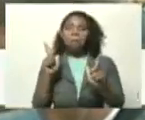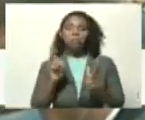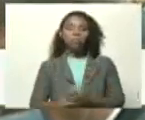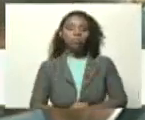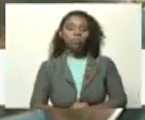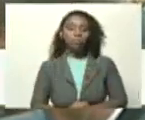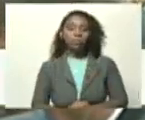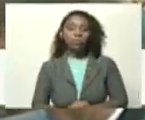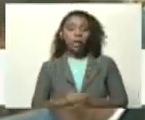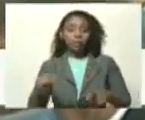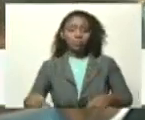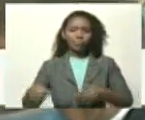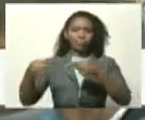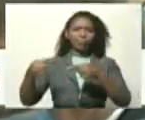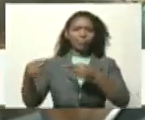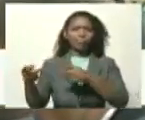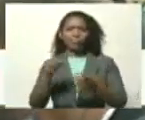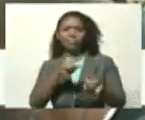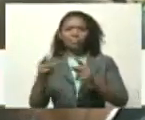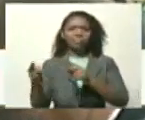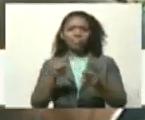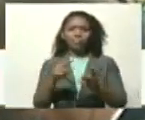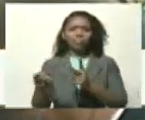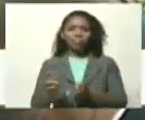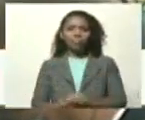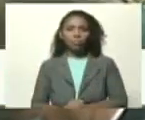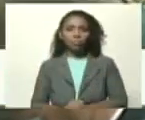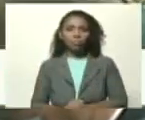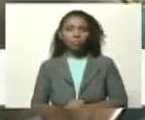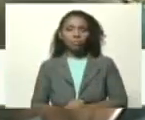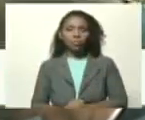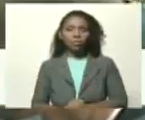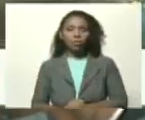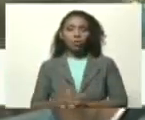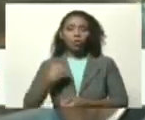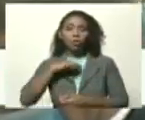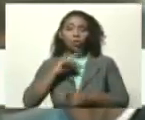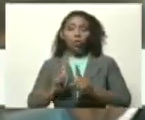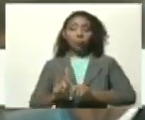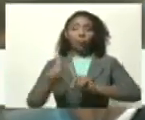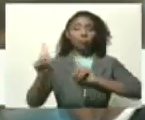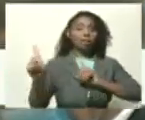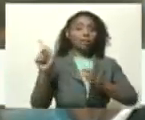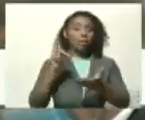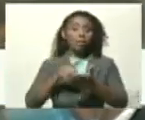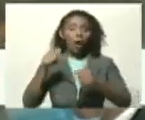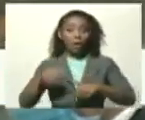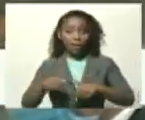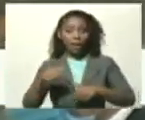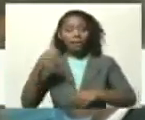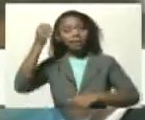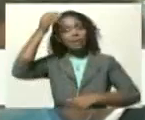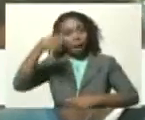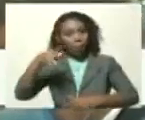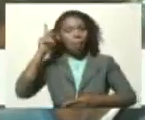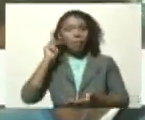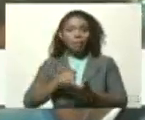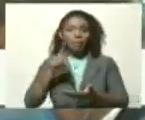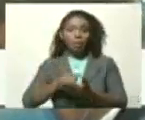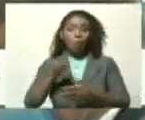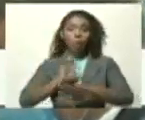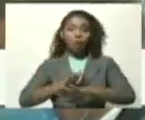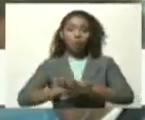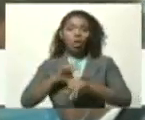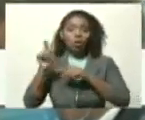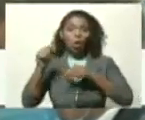gran contradicción, por cierto, que no somos muy distantes porque llegamos aquí porque creemos en la participación, y por eso